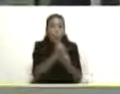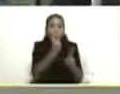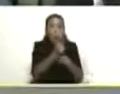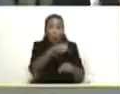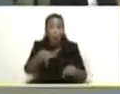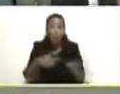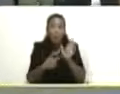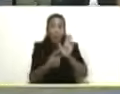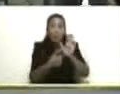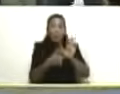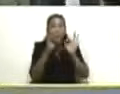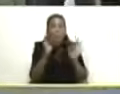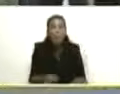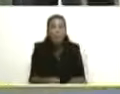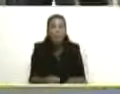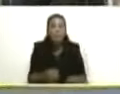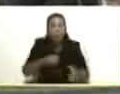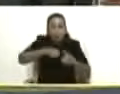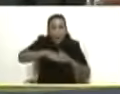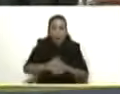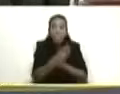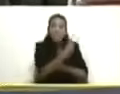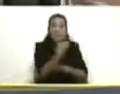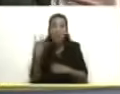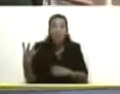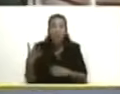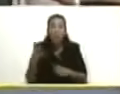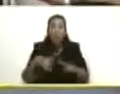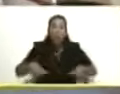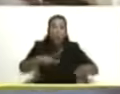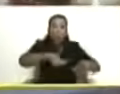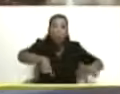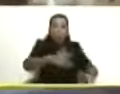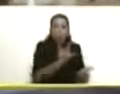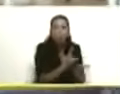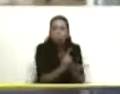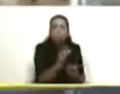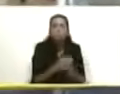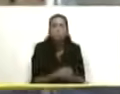tenemos una muestra de los parte de los 24 rubros donde tenemos soberanía.